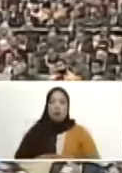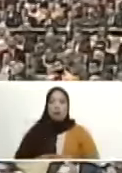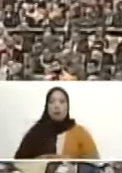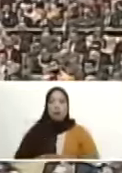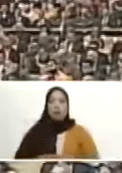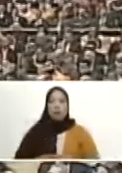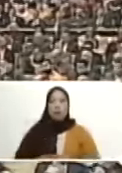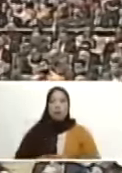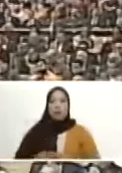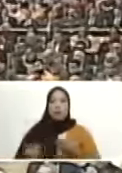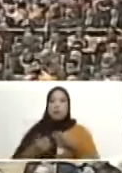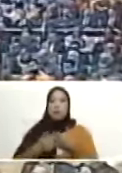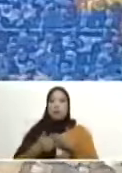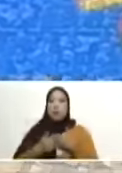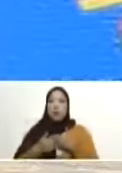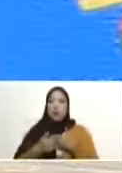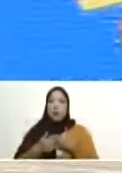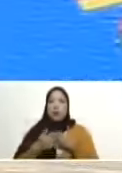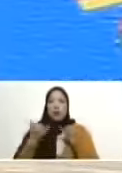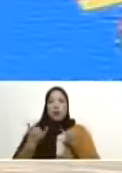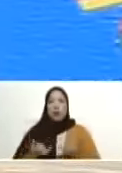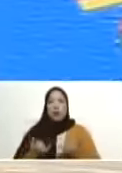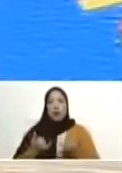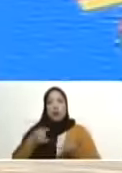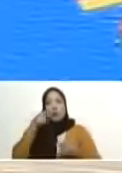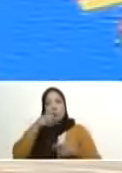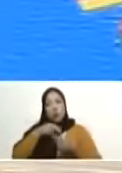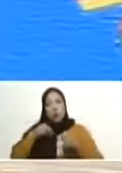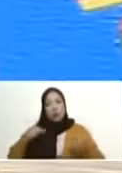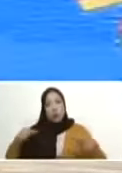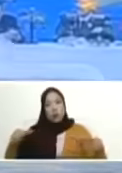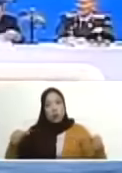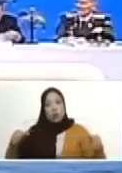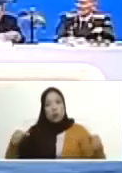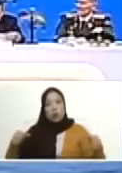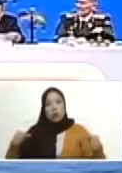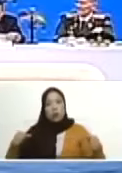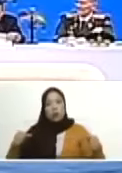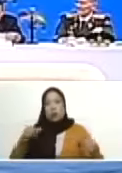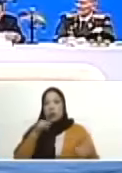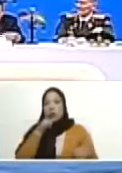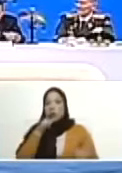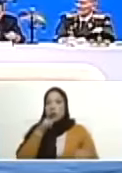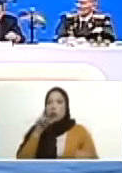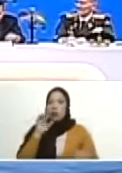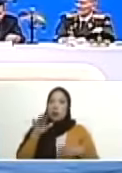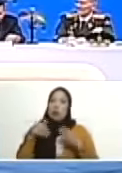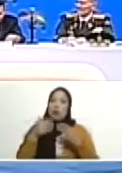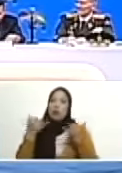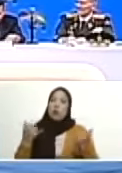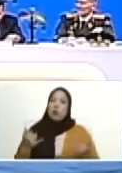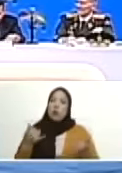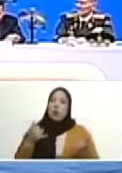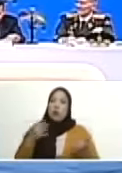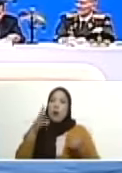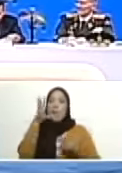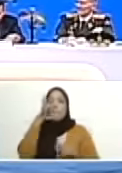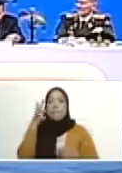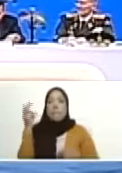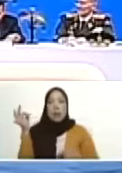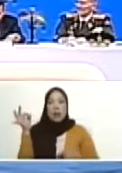con impunidad de nuestro territorio. En los años siguientes,